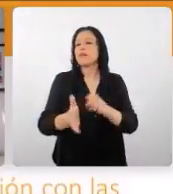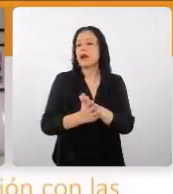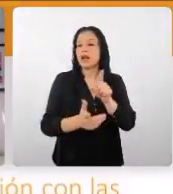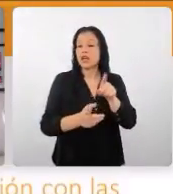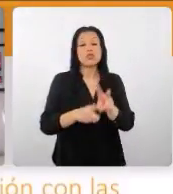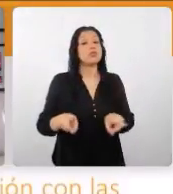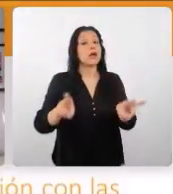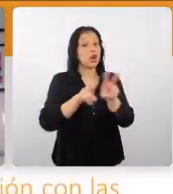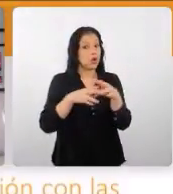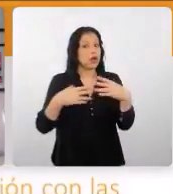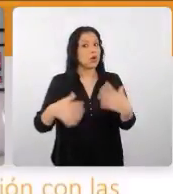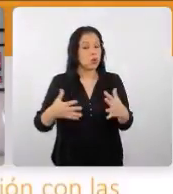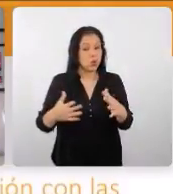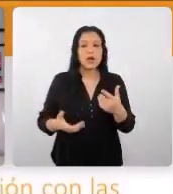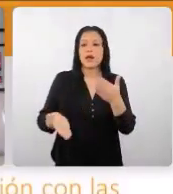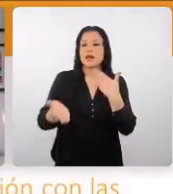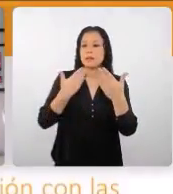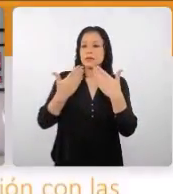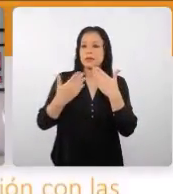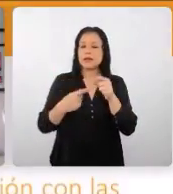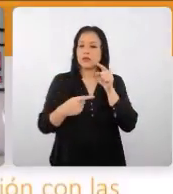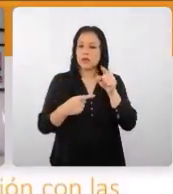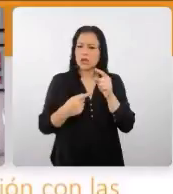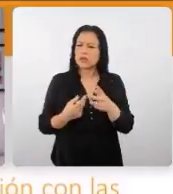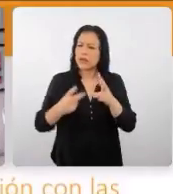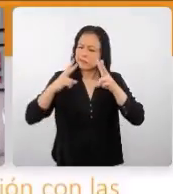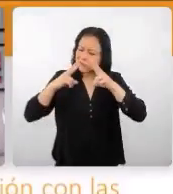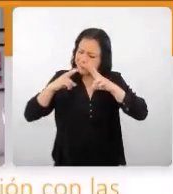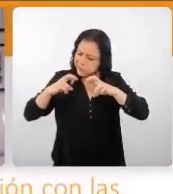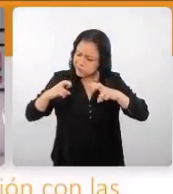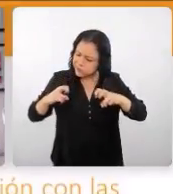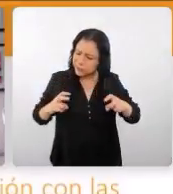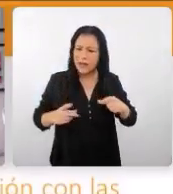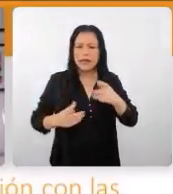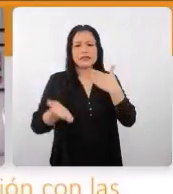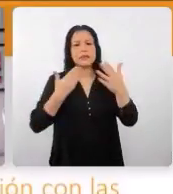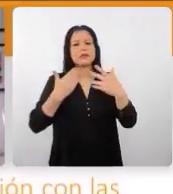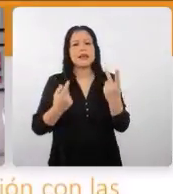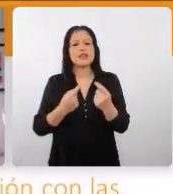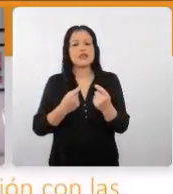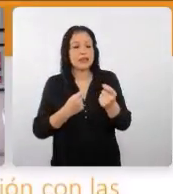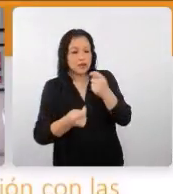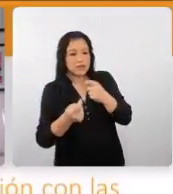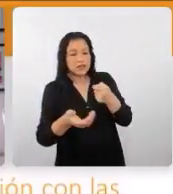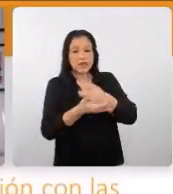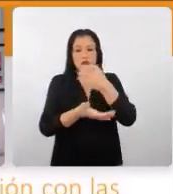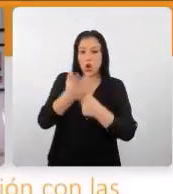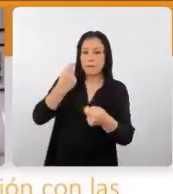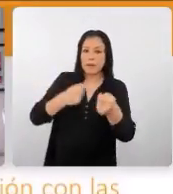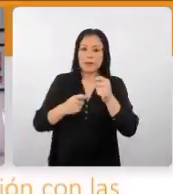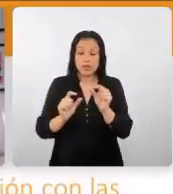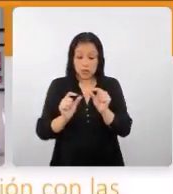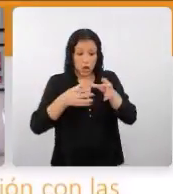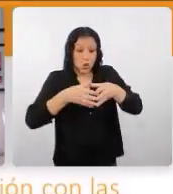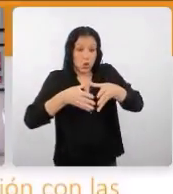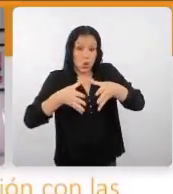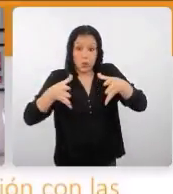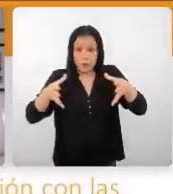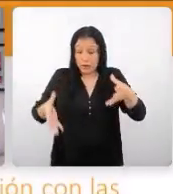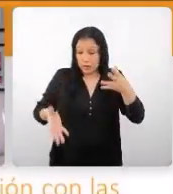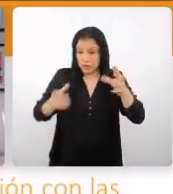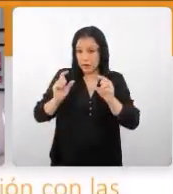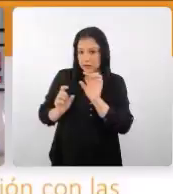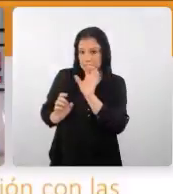¿no? También estamos hablando de que son muy analíticos. Entonces, si estamos hablando de un tema de negociación de grandes grupos con la